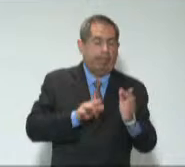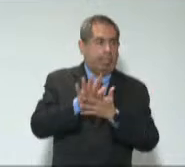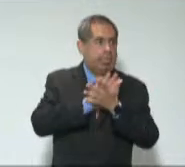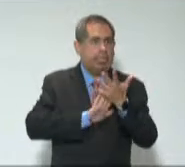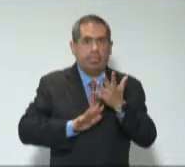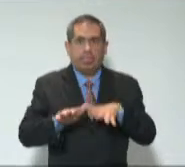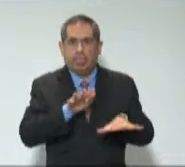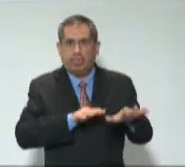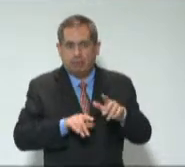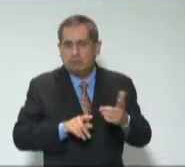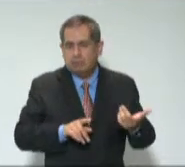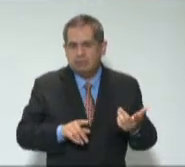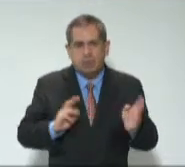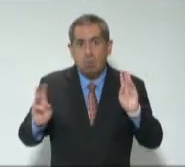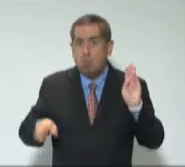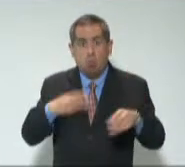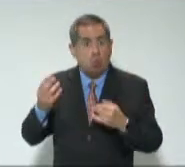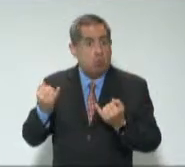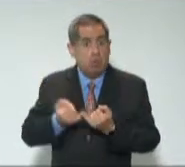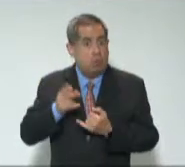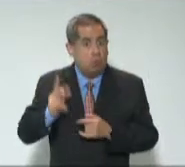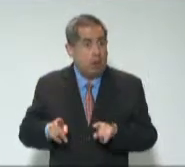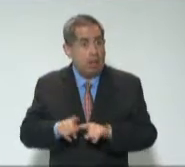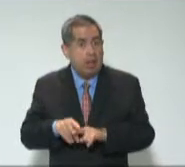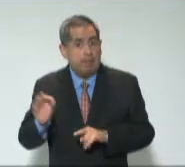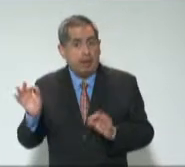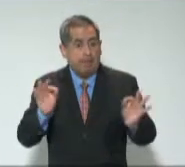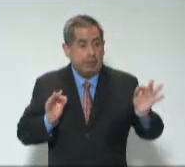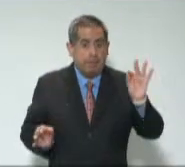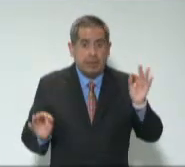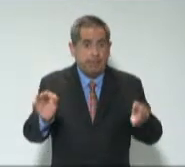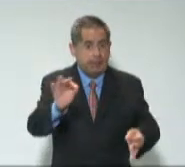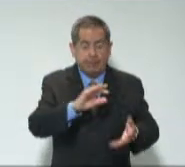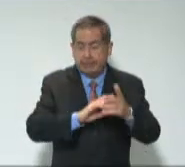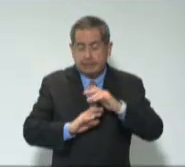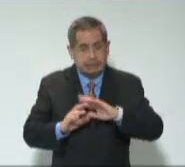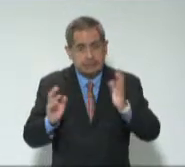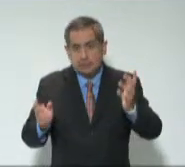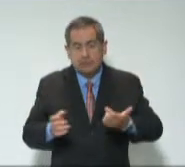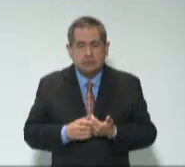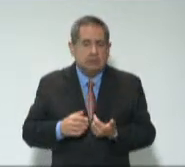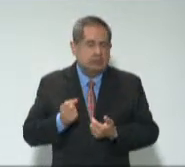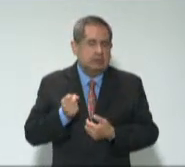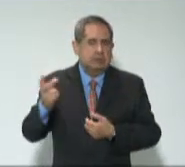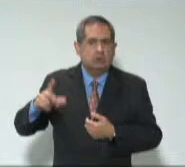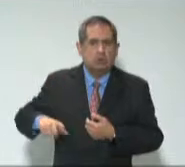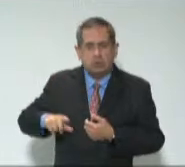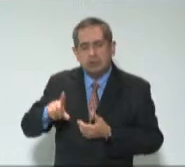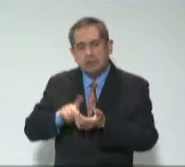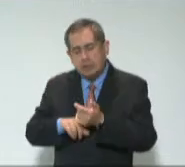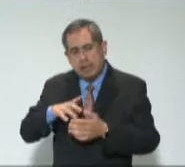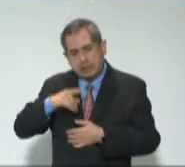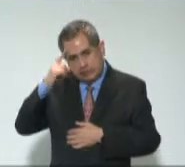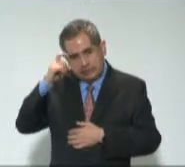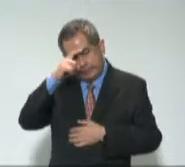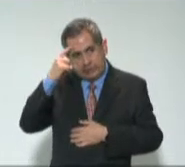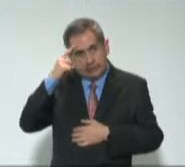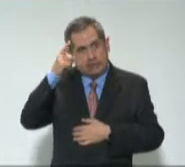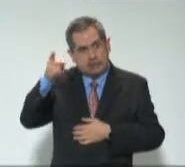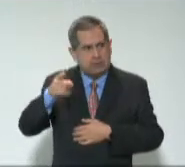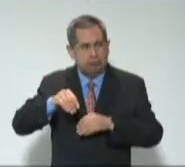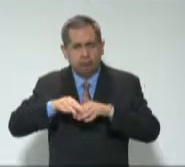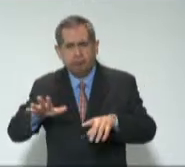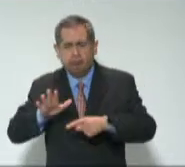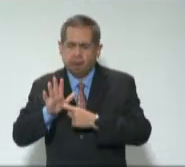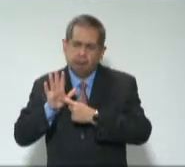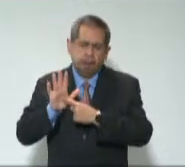autoridades tienen un un variado menú de eh herramientas pero tienen un desafío común de